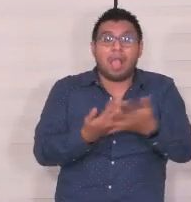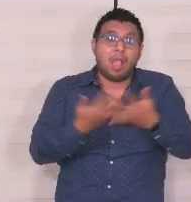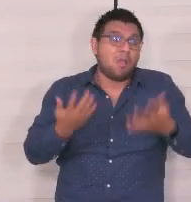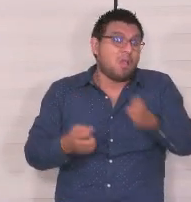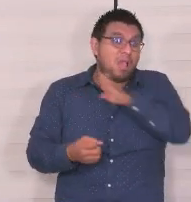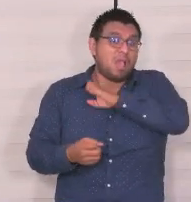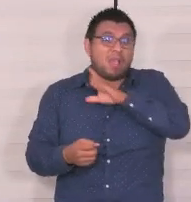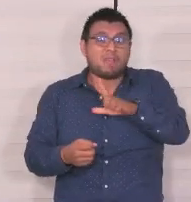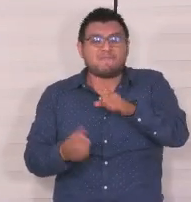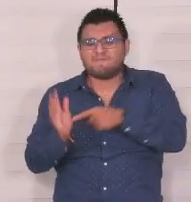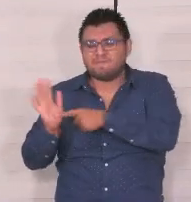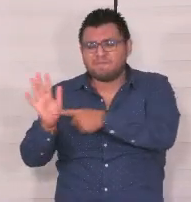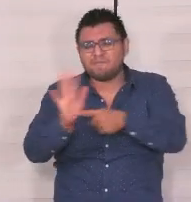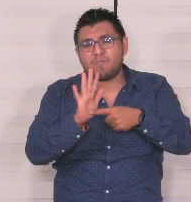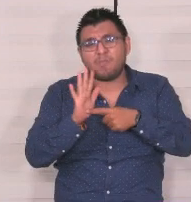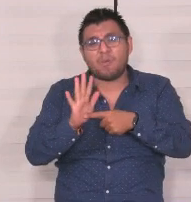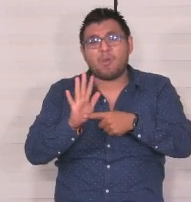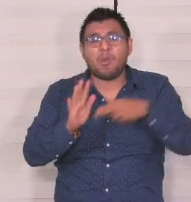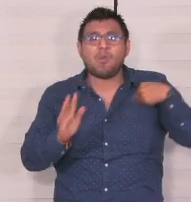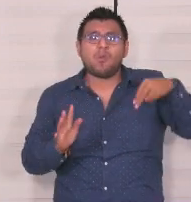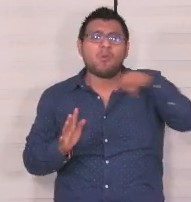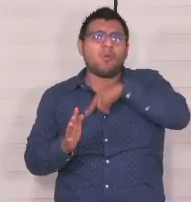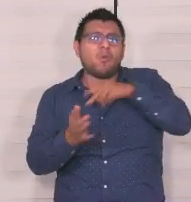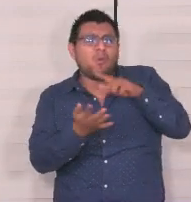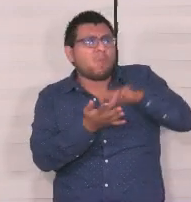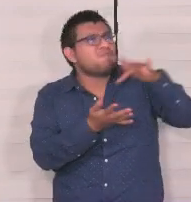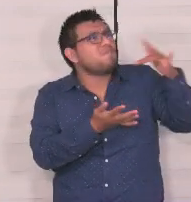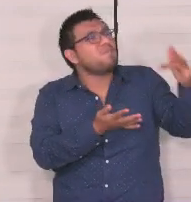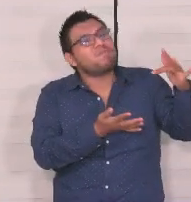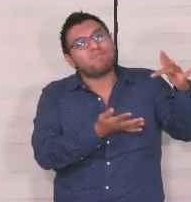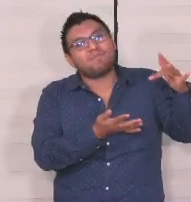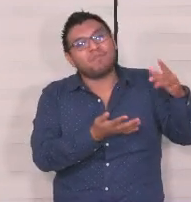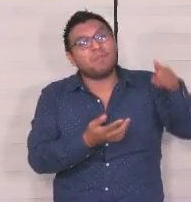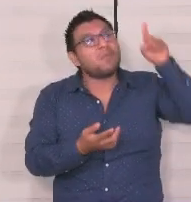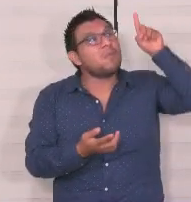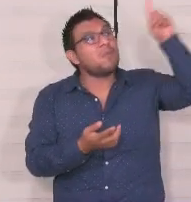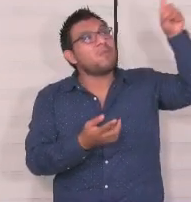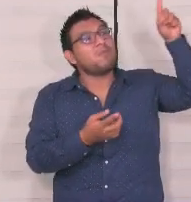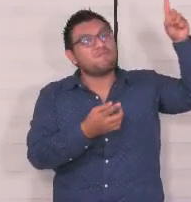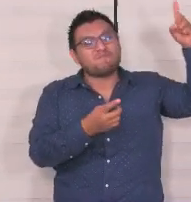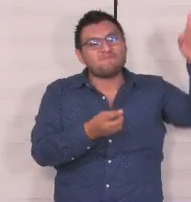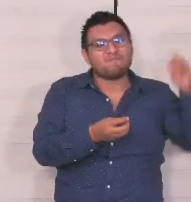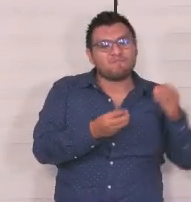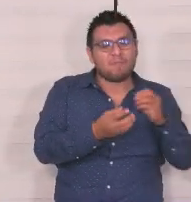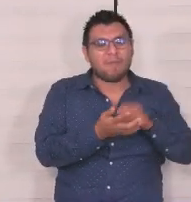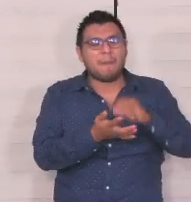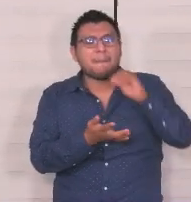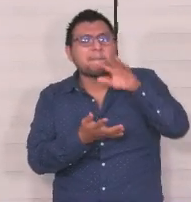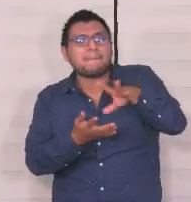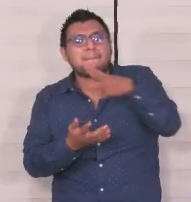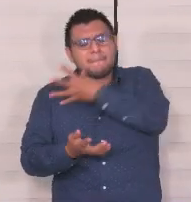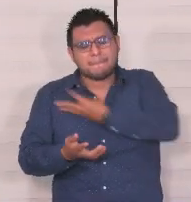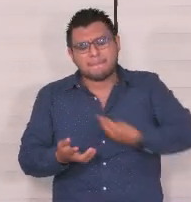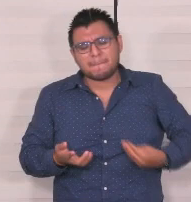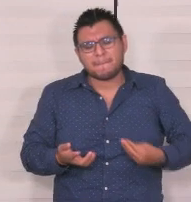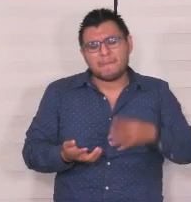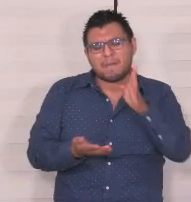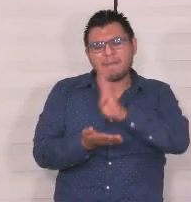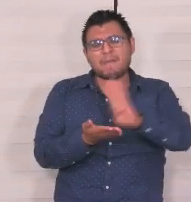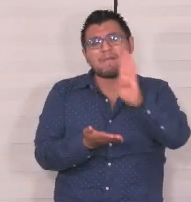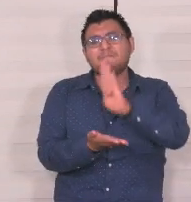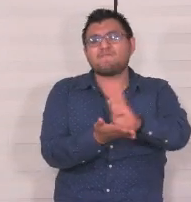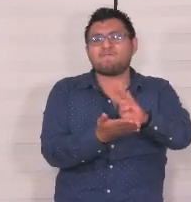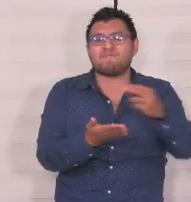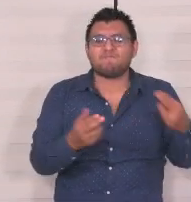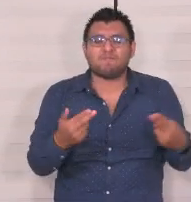especial que muestre cuán agradecidos estamos porque Él envió a su Hijo a nacer en Belén para